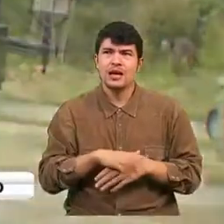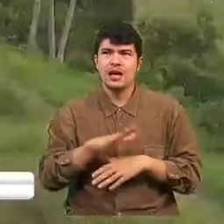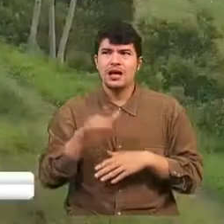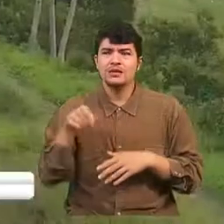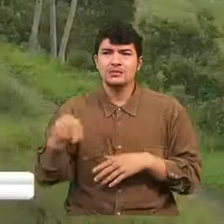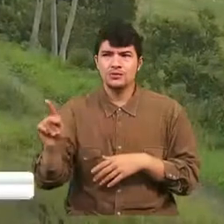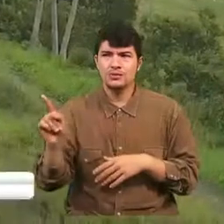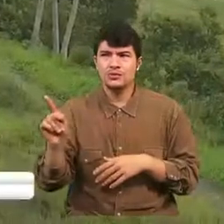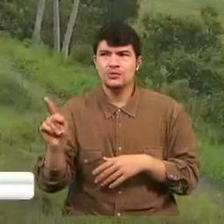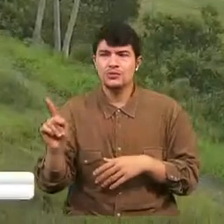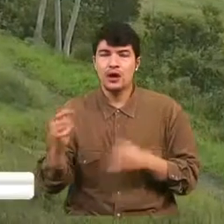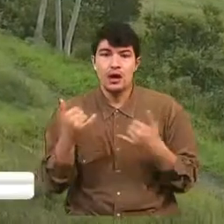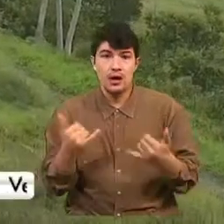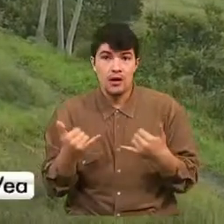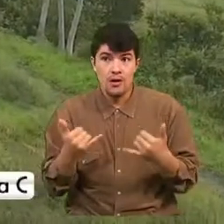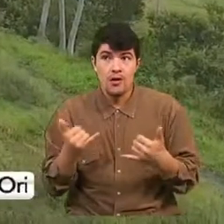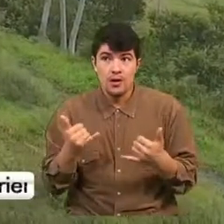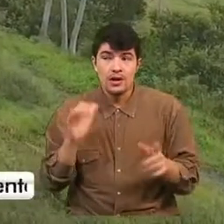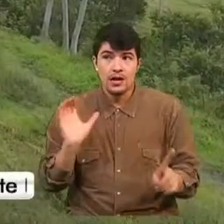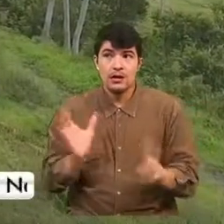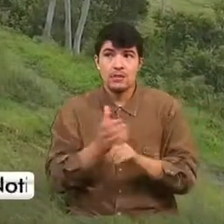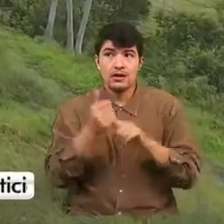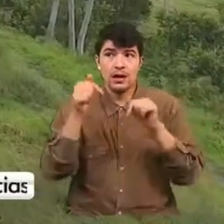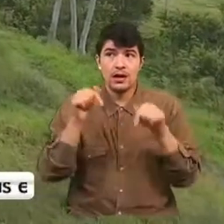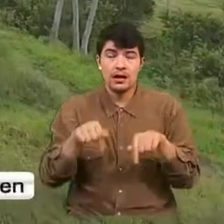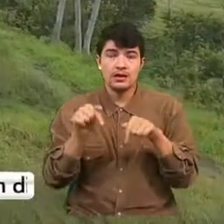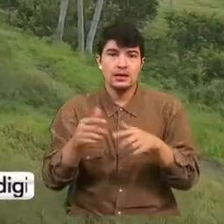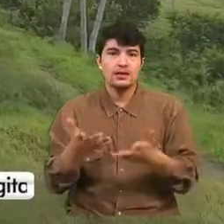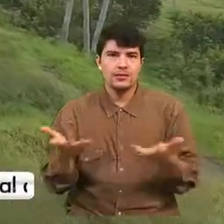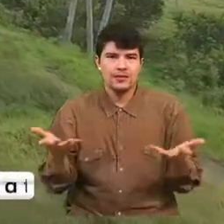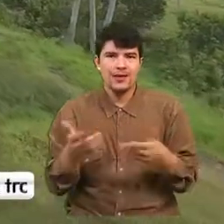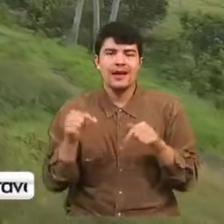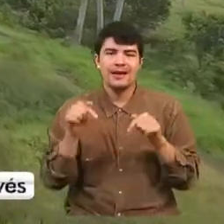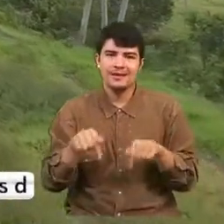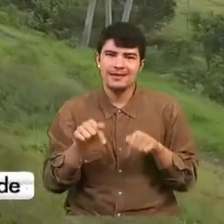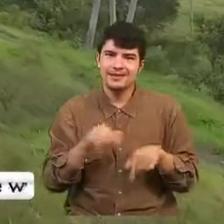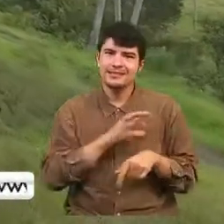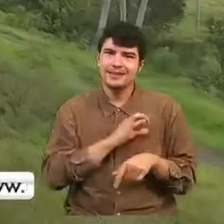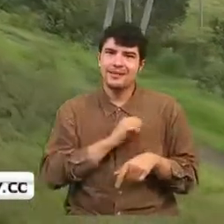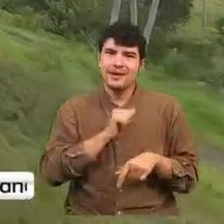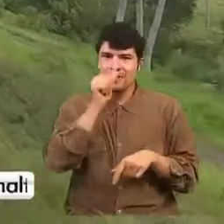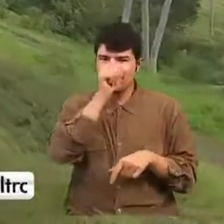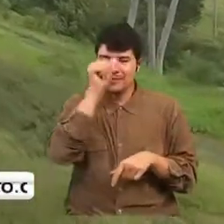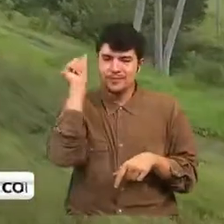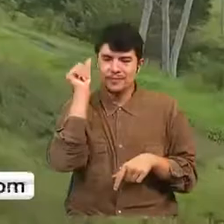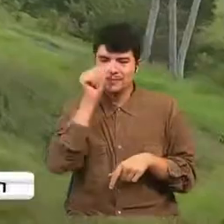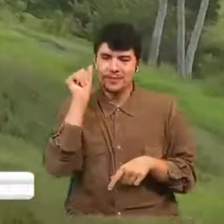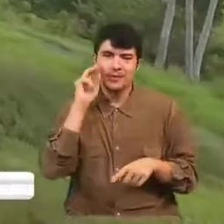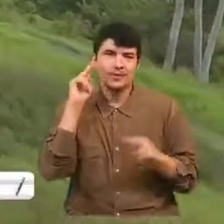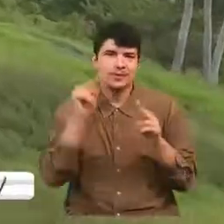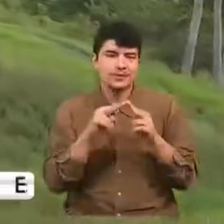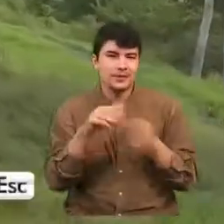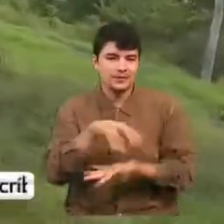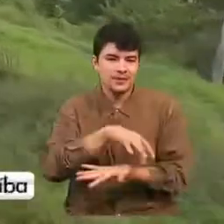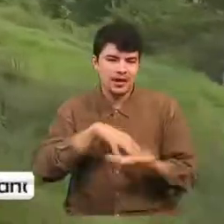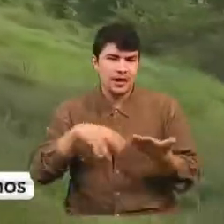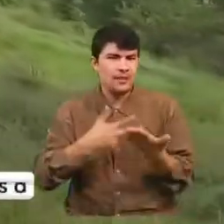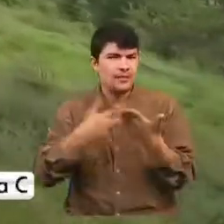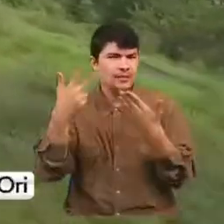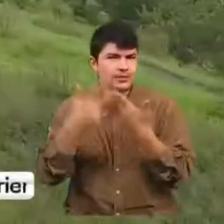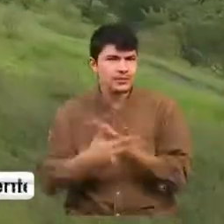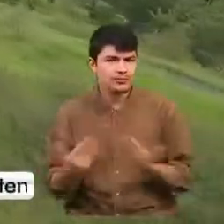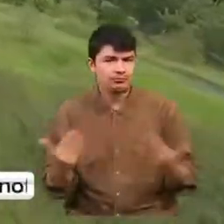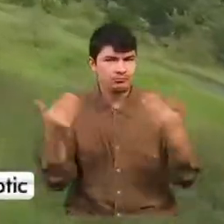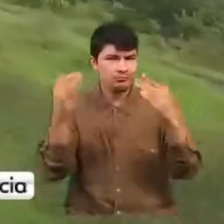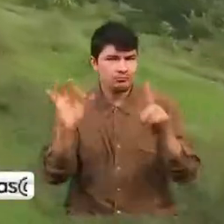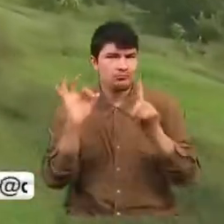sus autoridades, y hoy las encuentran aquí en este fin de semana con esta expedición Santander. Pero proyectos productivos se conocen